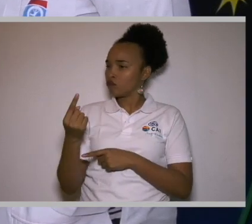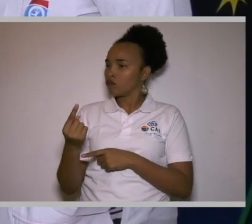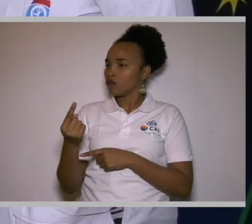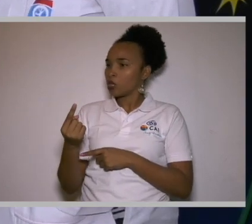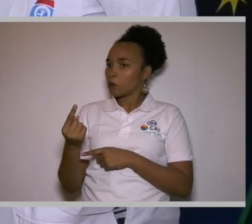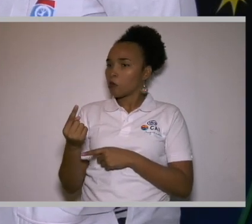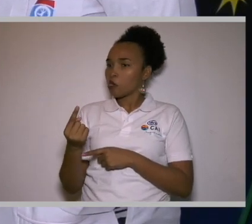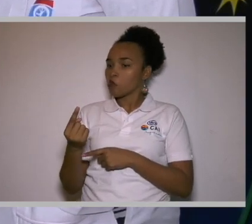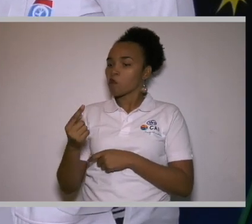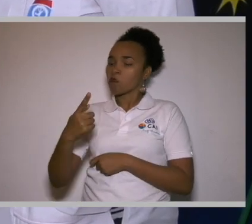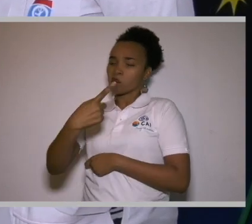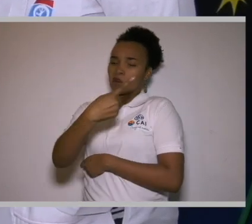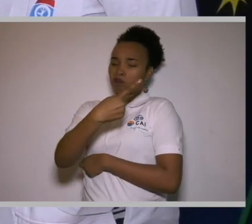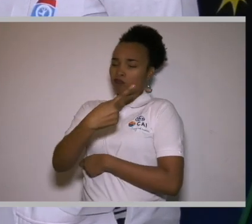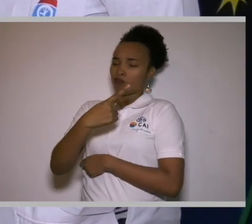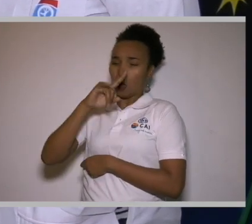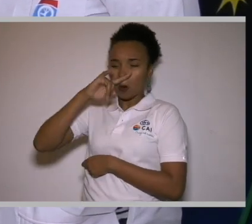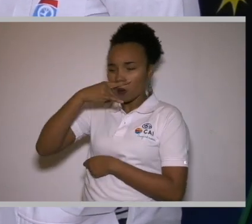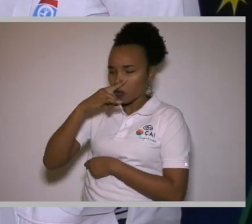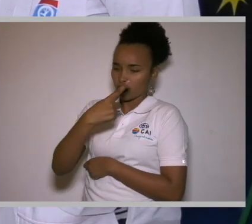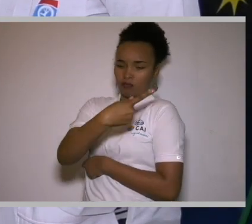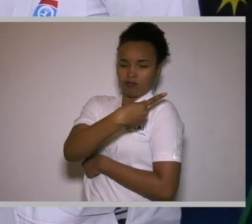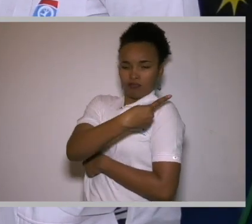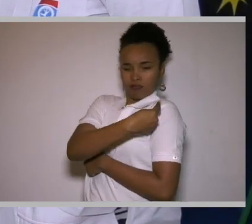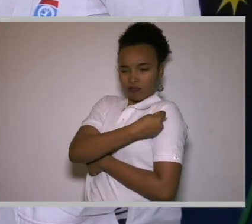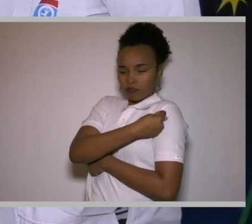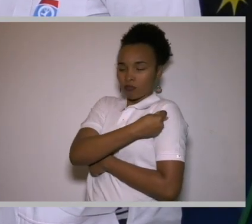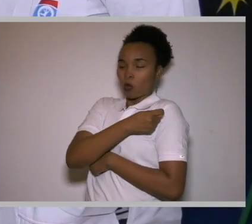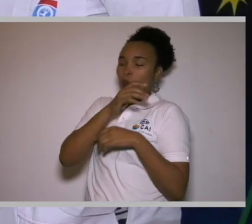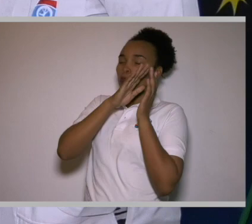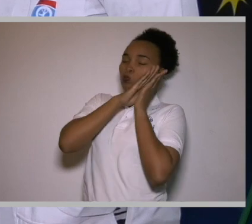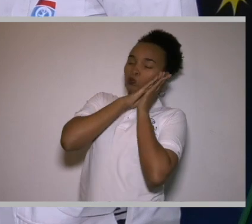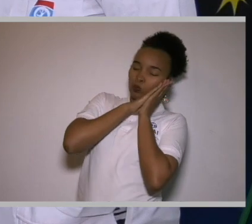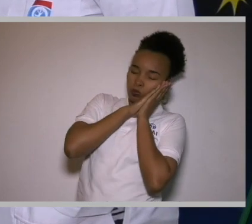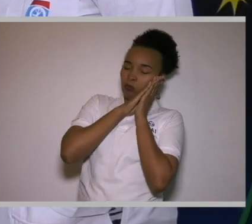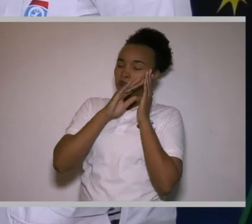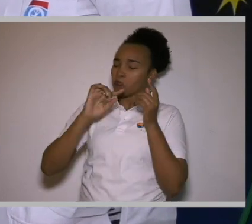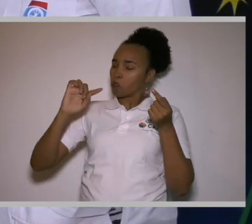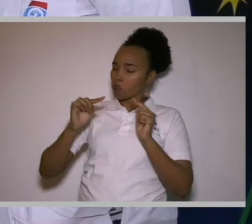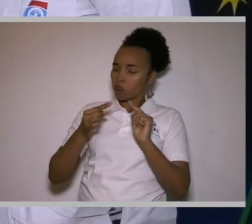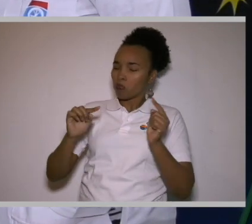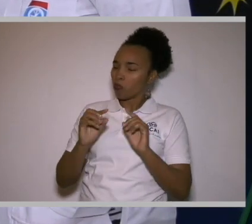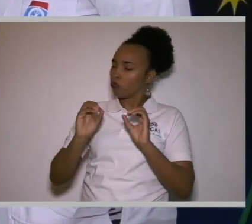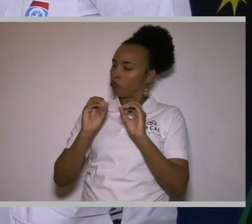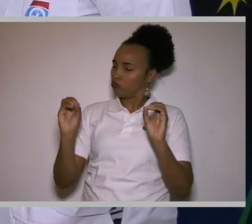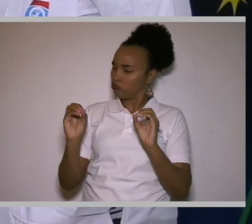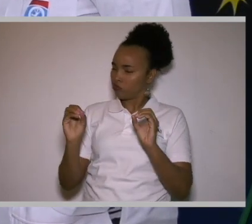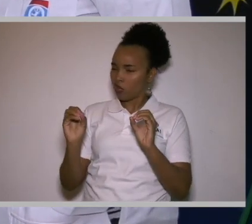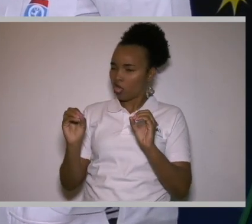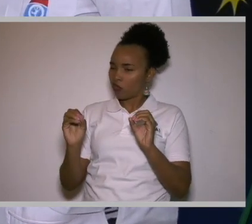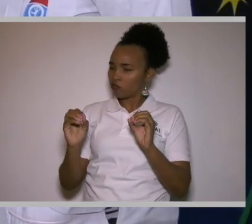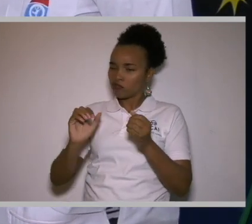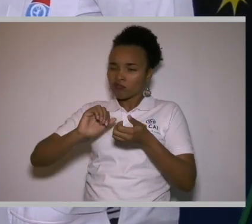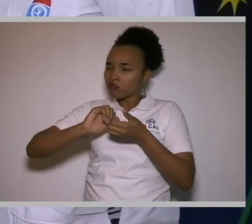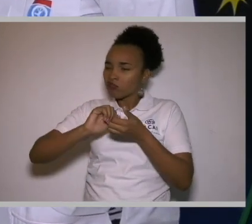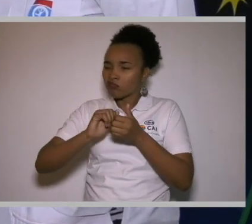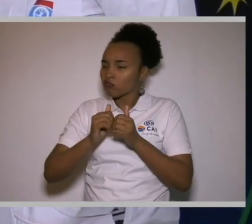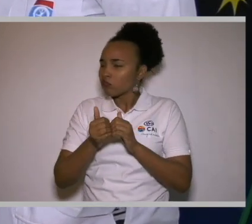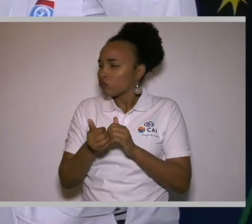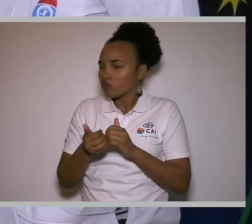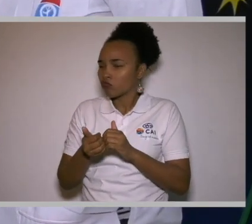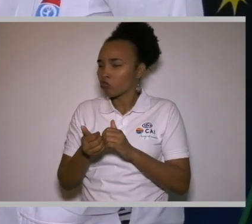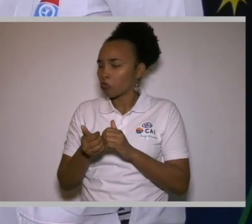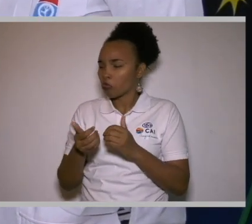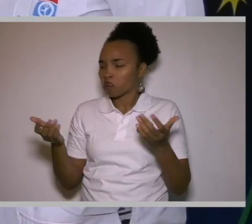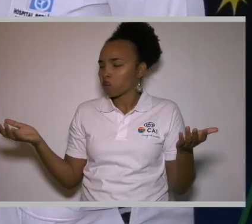¿verdad?, de anestesiar a un niño, y vamos a llevar información de tranquilidad, ¿verdad?, y de conocimiento a todos